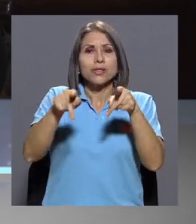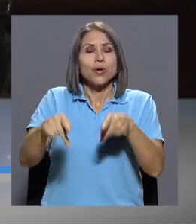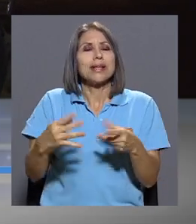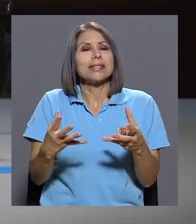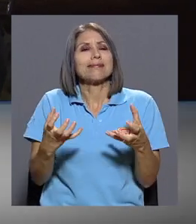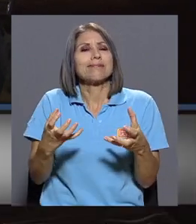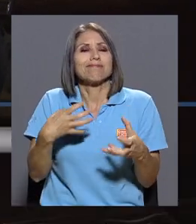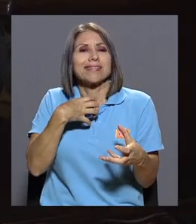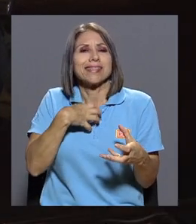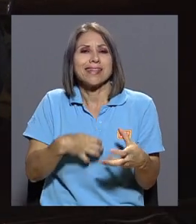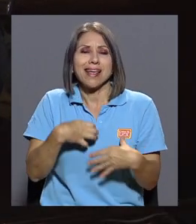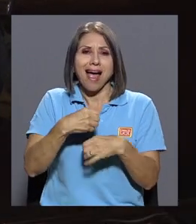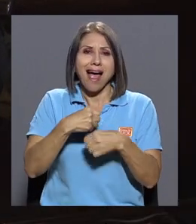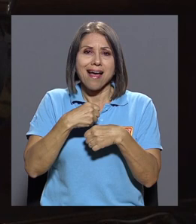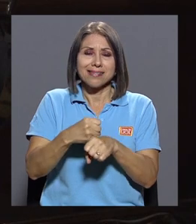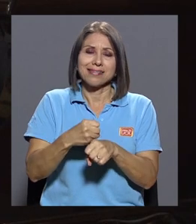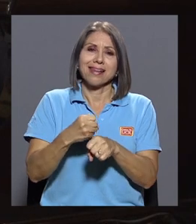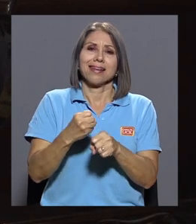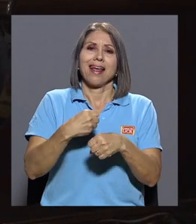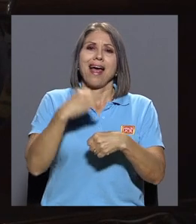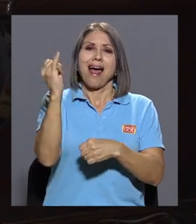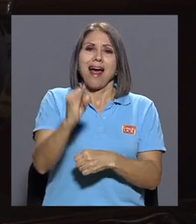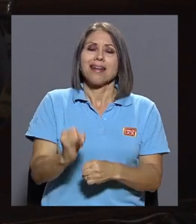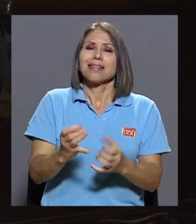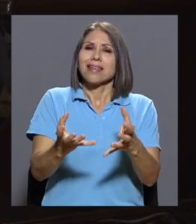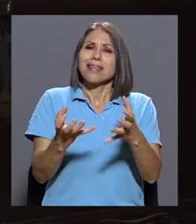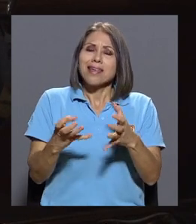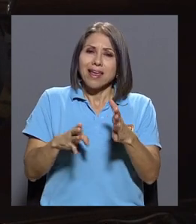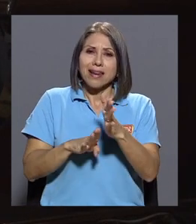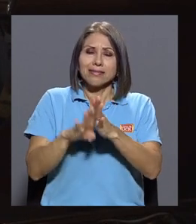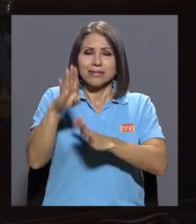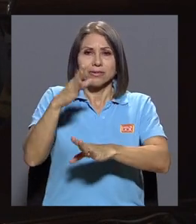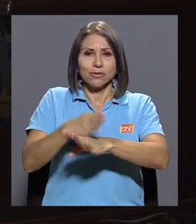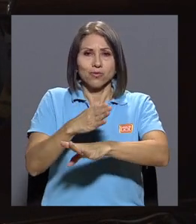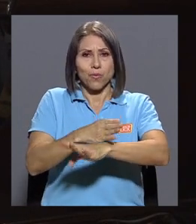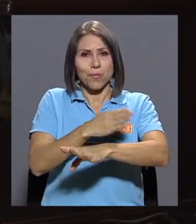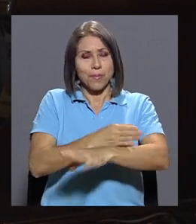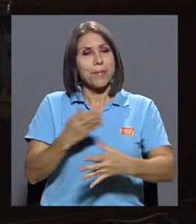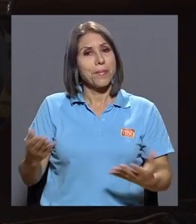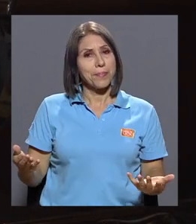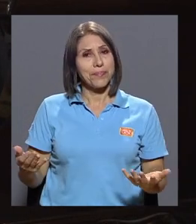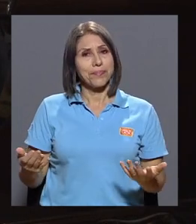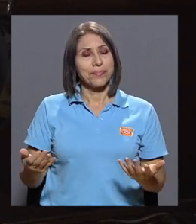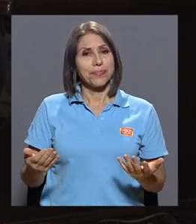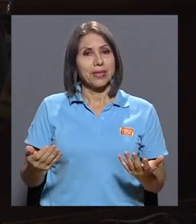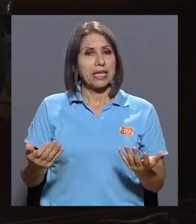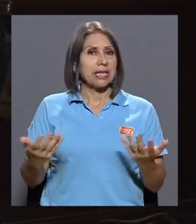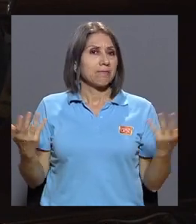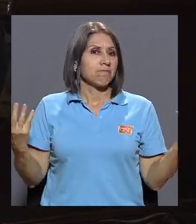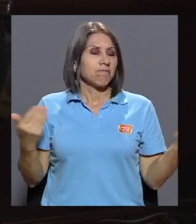tienen deseo de hacer arte, que tienen deseo de superarse, y ya sea